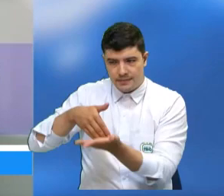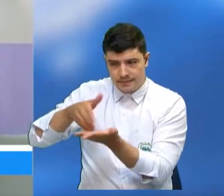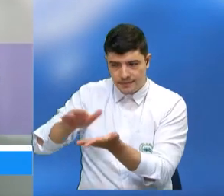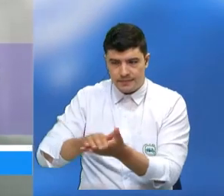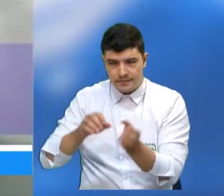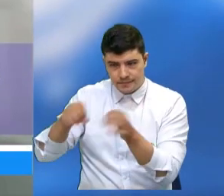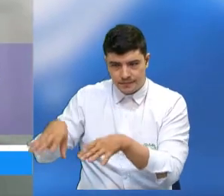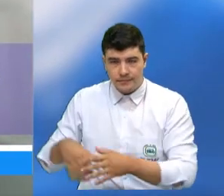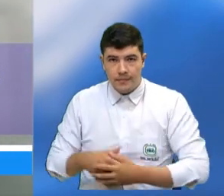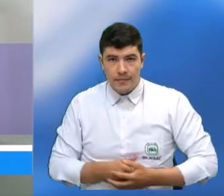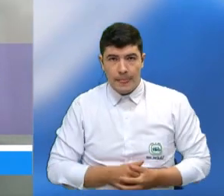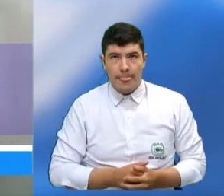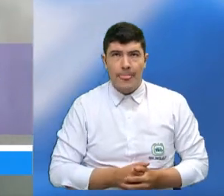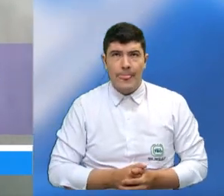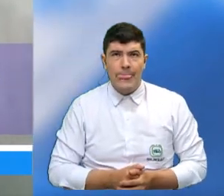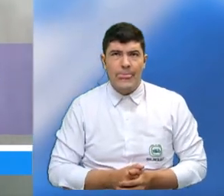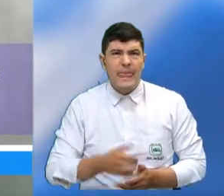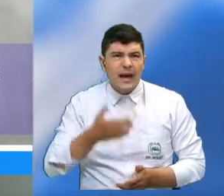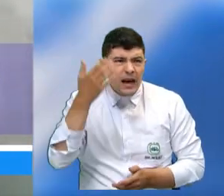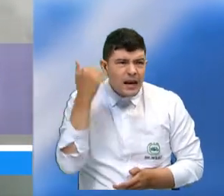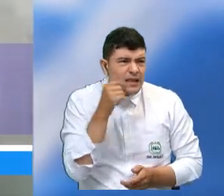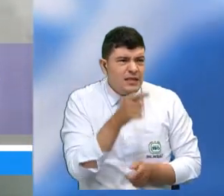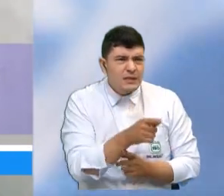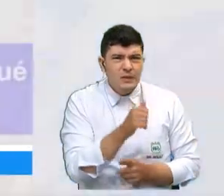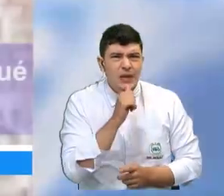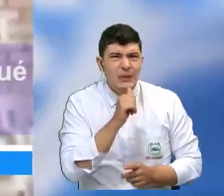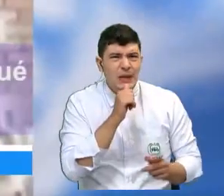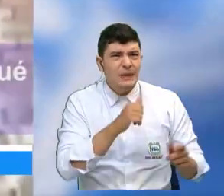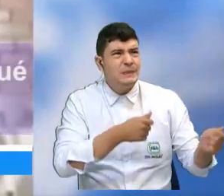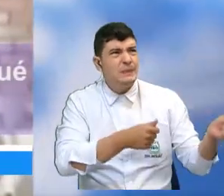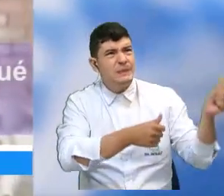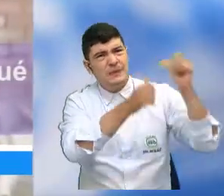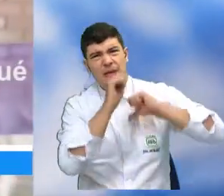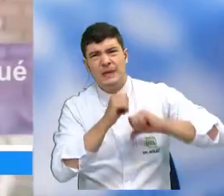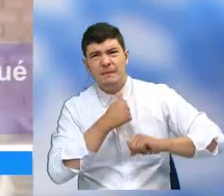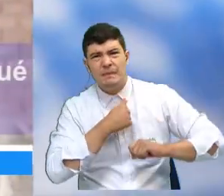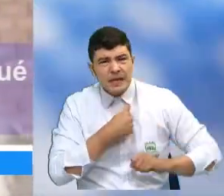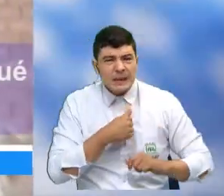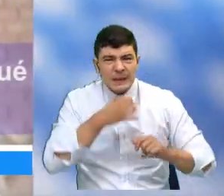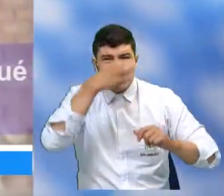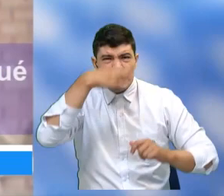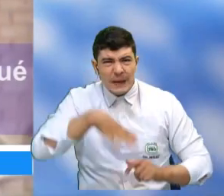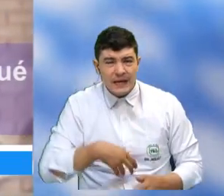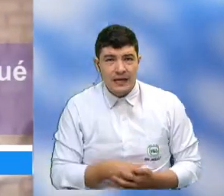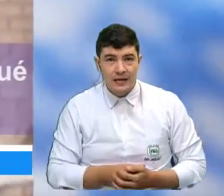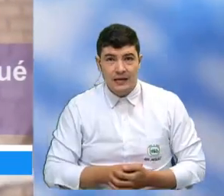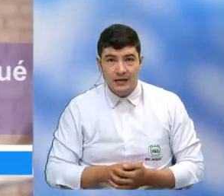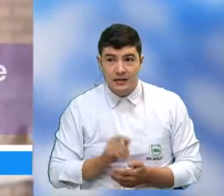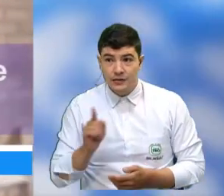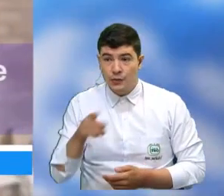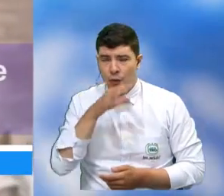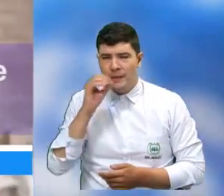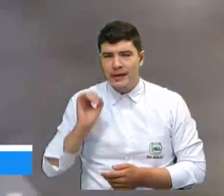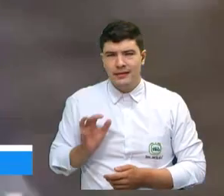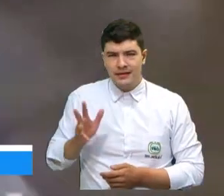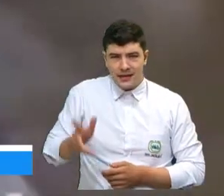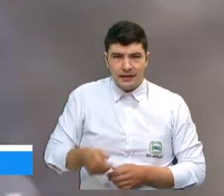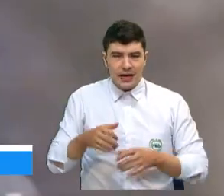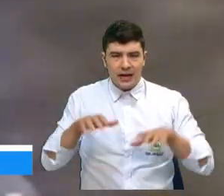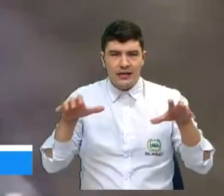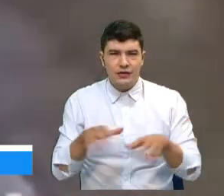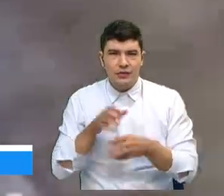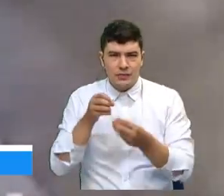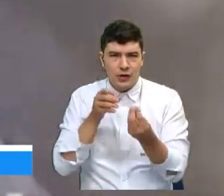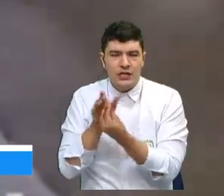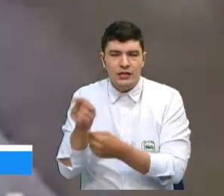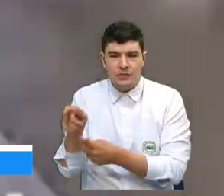vez me echaron la bolsa de pichera. Él es César Pinilla y así describió la agresión de la cual fue objeto por parte de